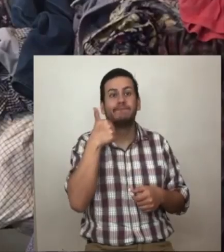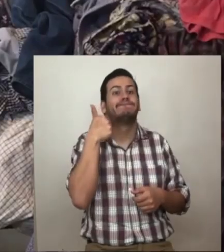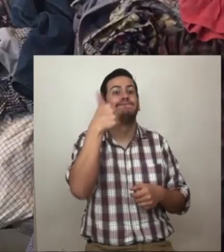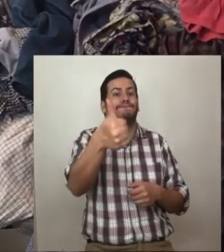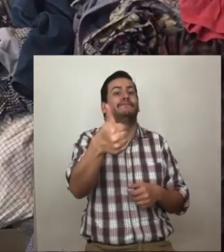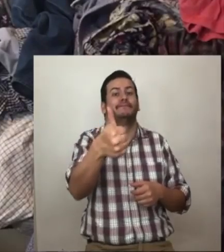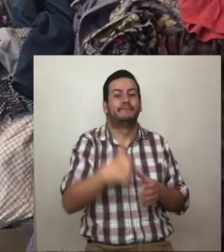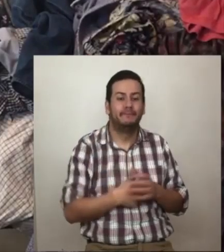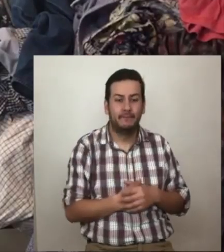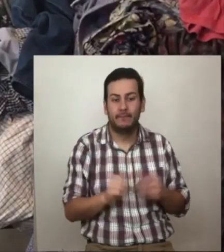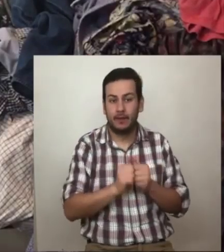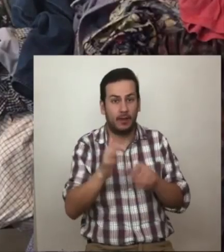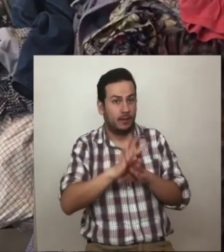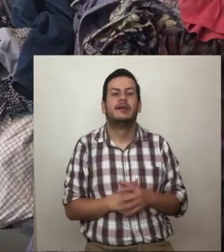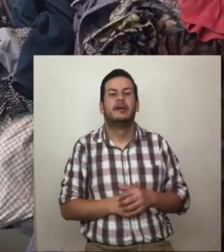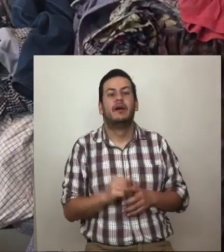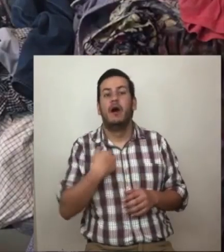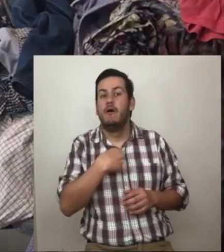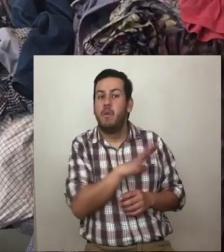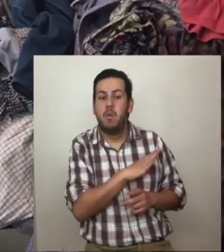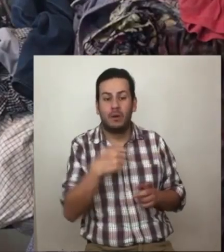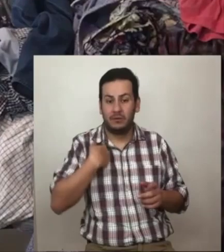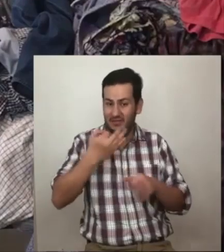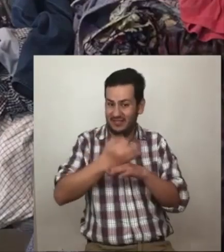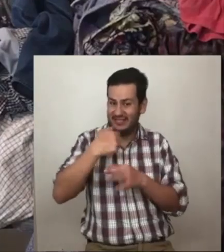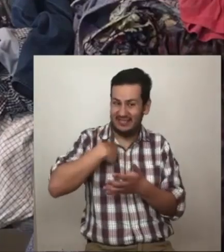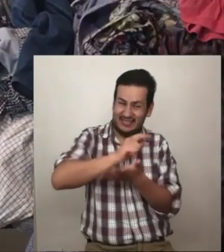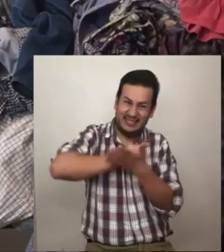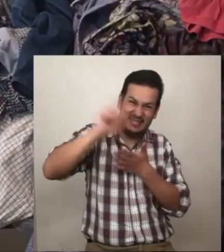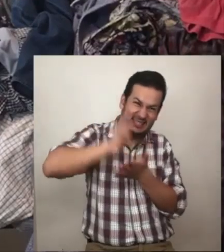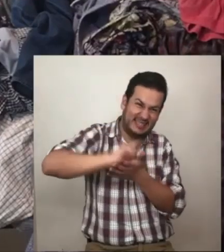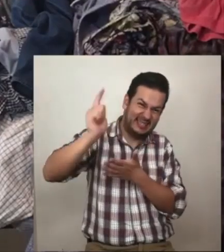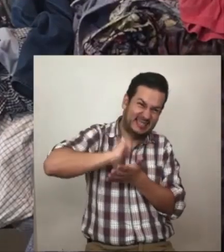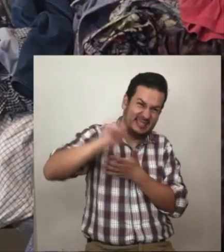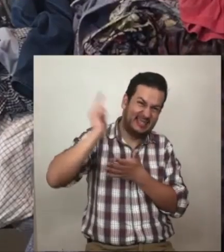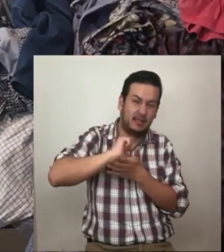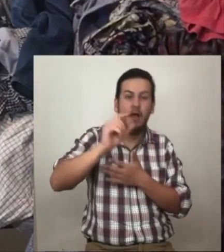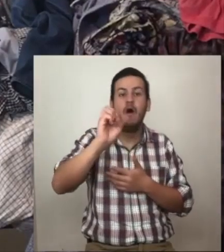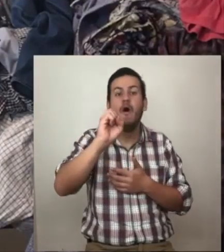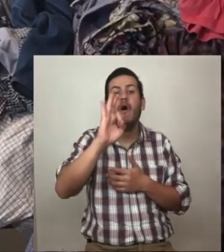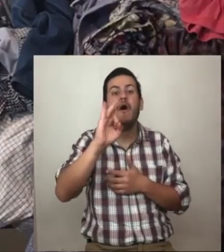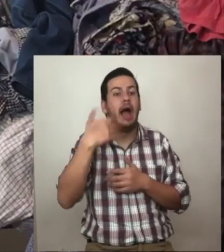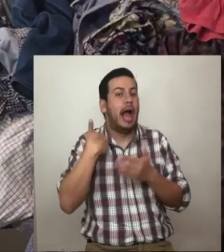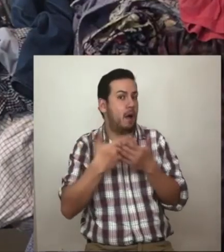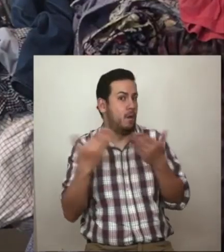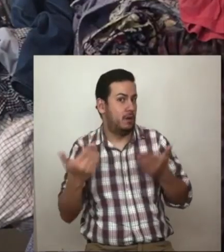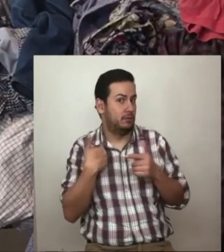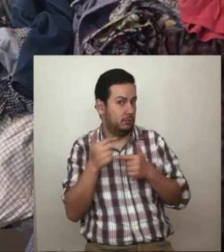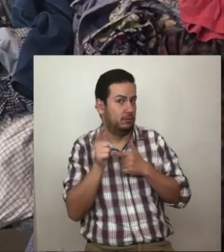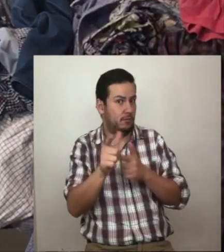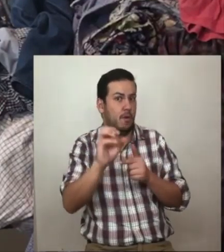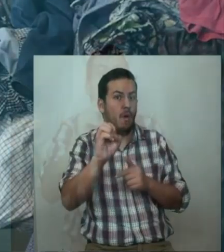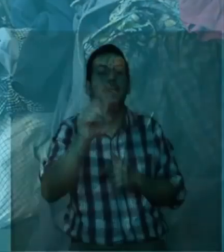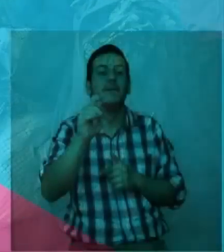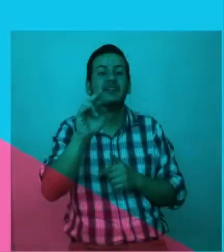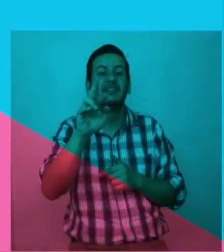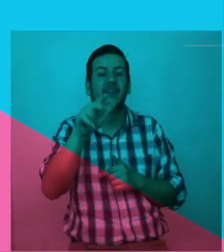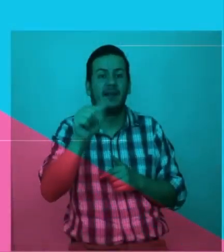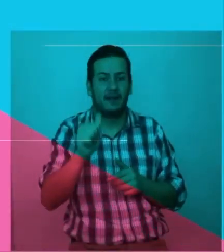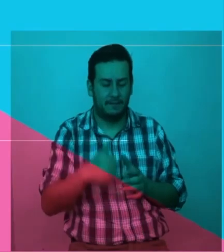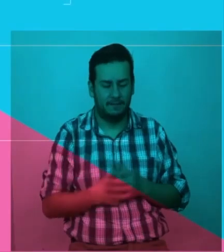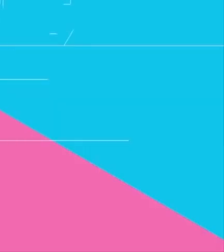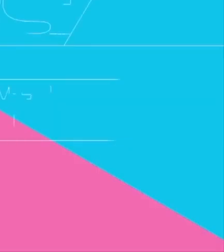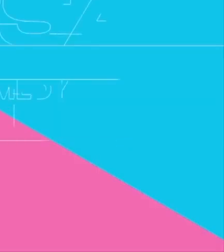Y bueno, ya tenemos casi todo listo. Mientras yo recojo todo este desorden, vámonos con Ofelia Pastrana, la explicatriz.